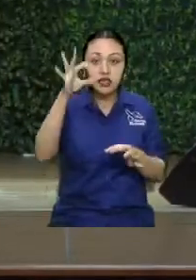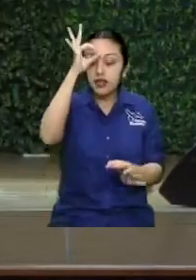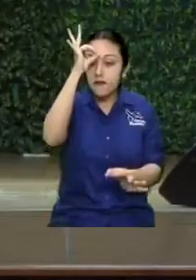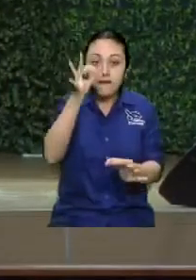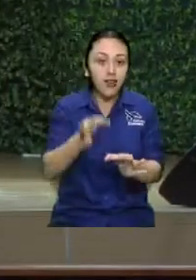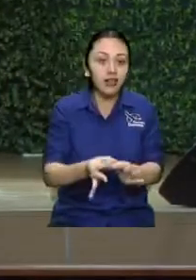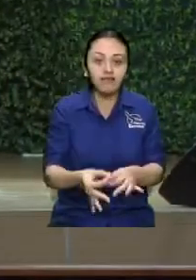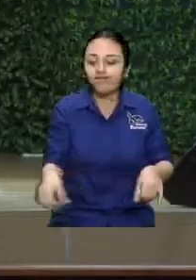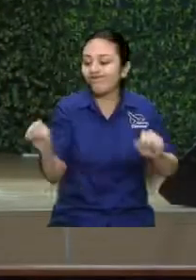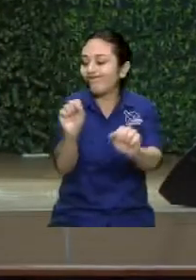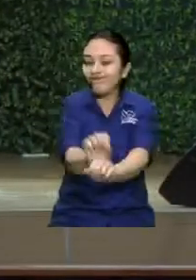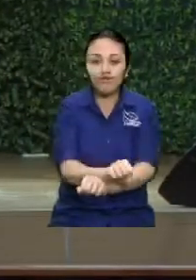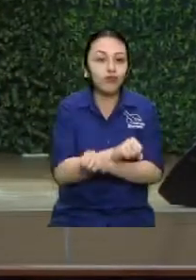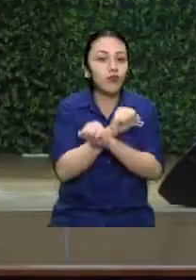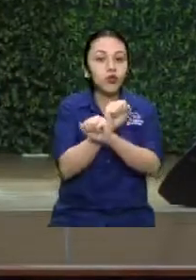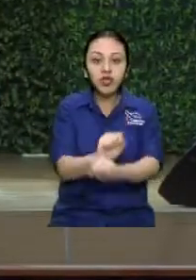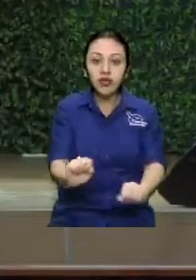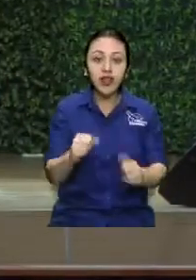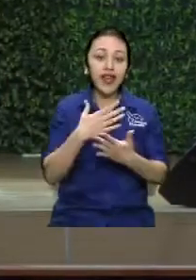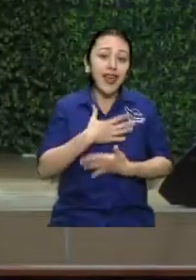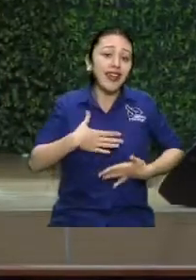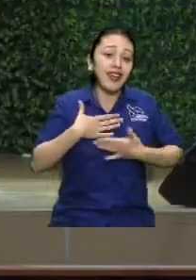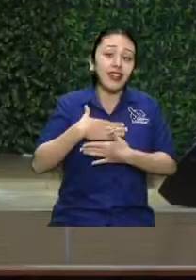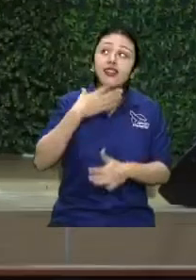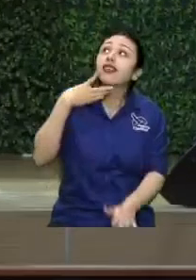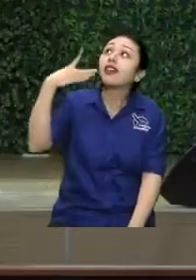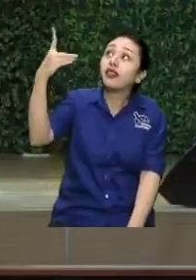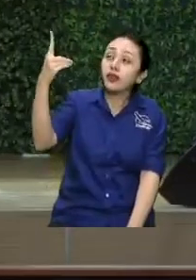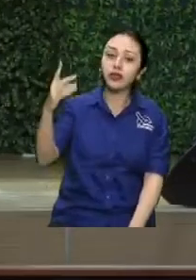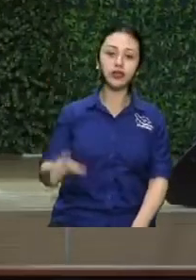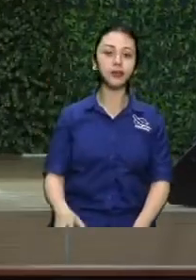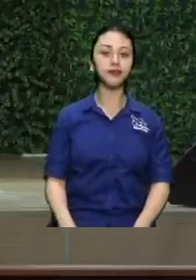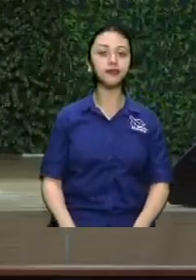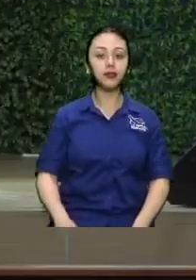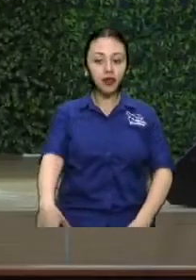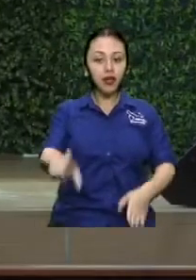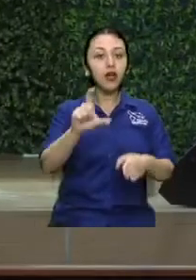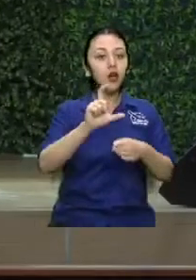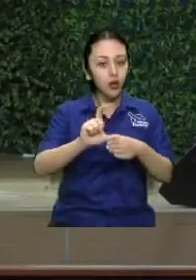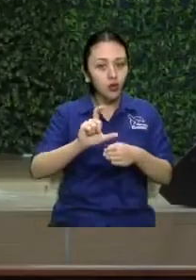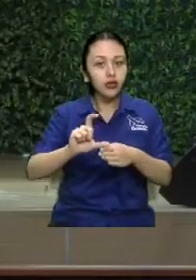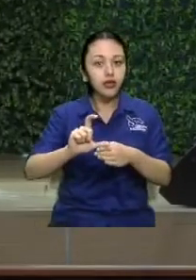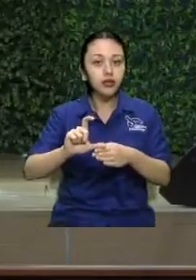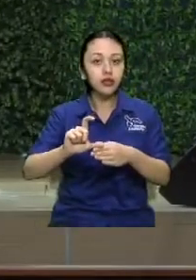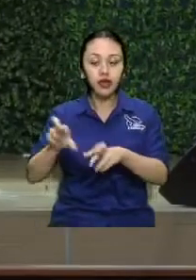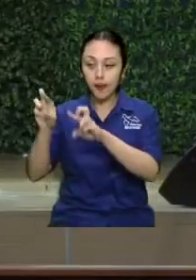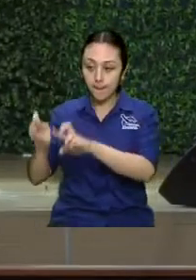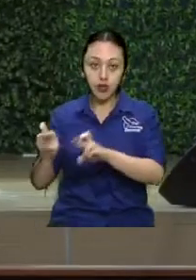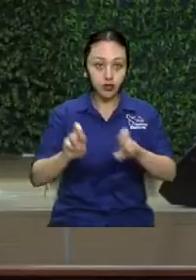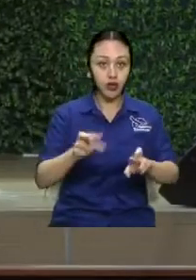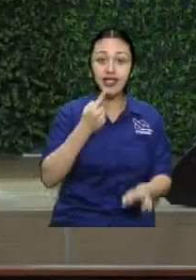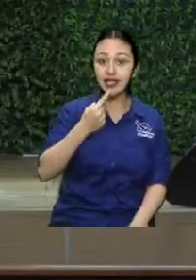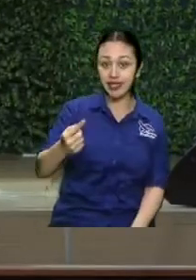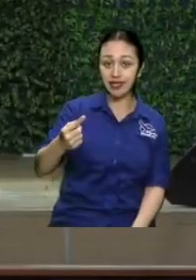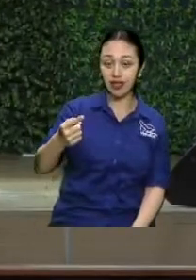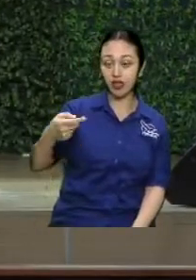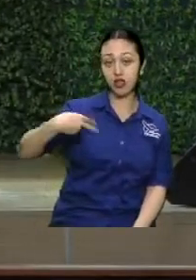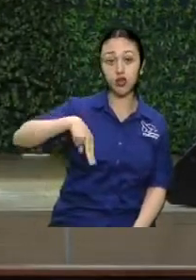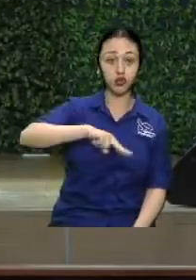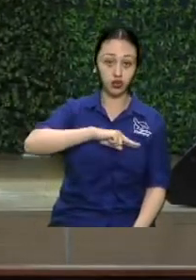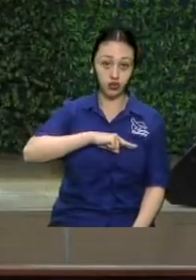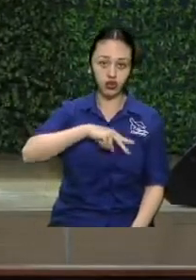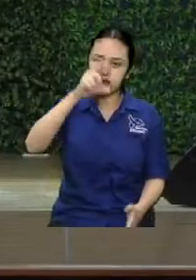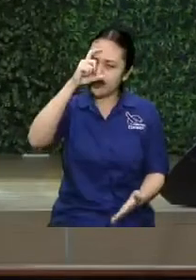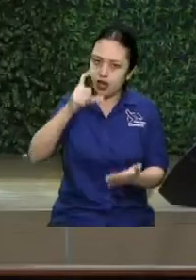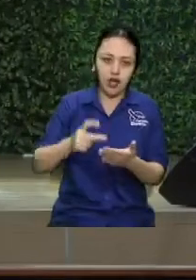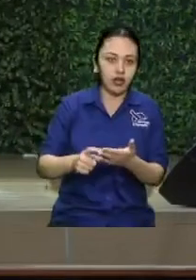es imposible agradar a Dios. Hay cosas que la gente nos dice que debemos de creer. Allá afuera se